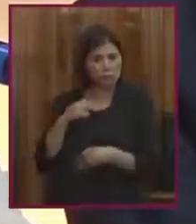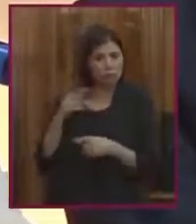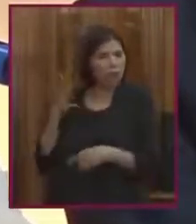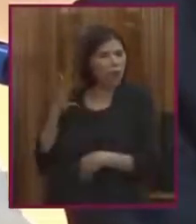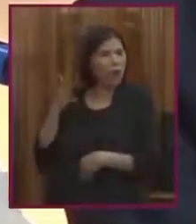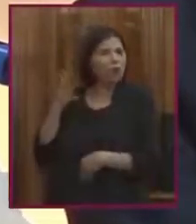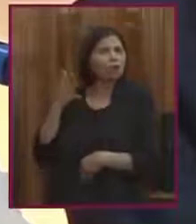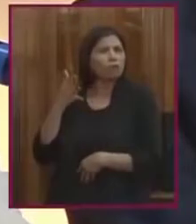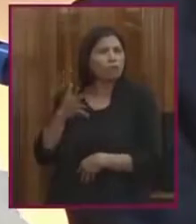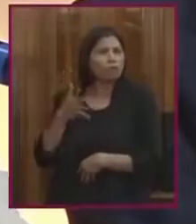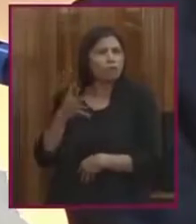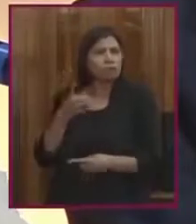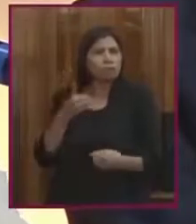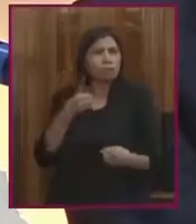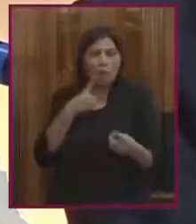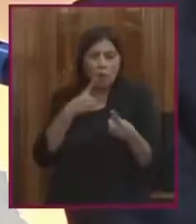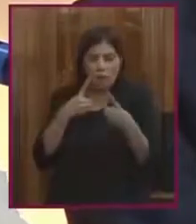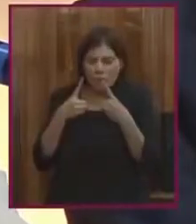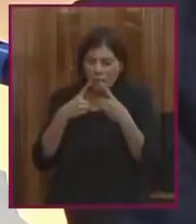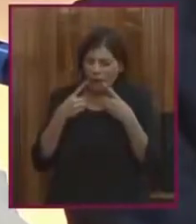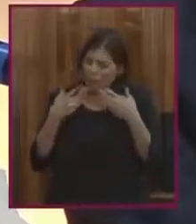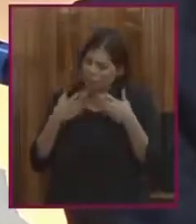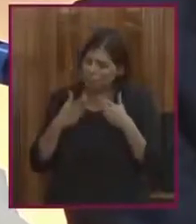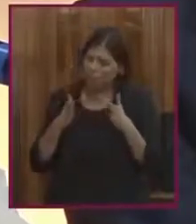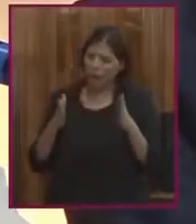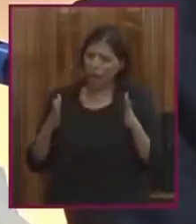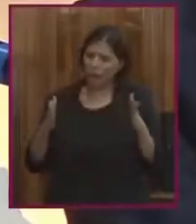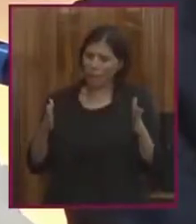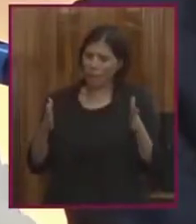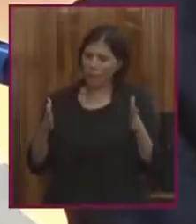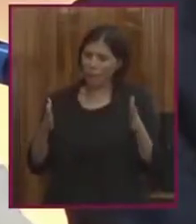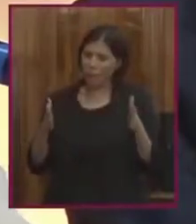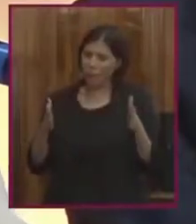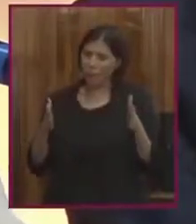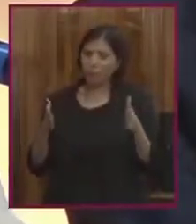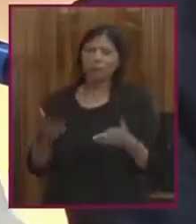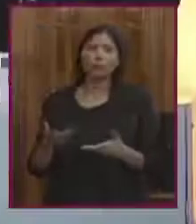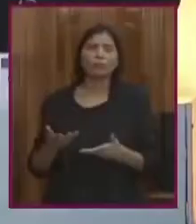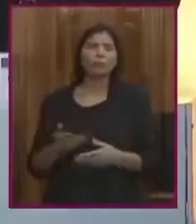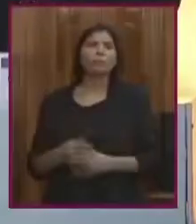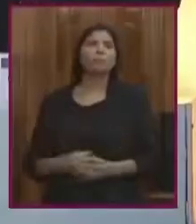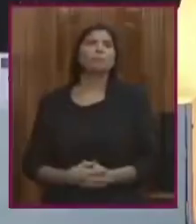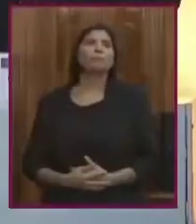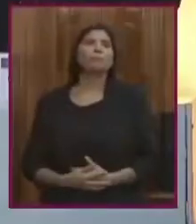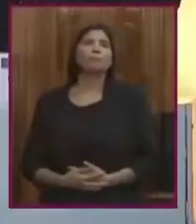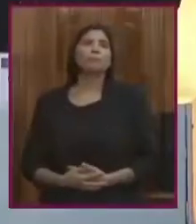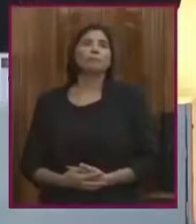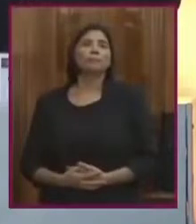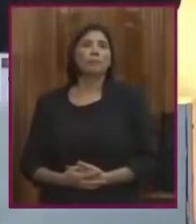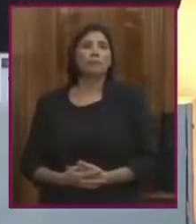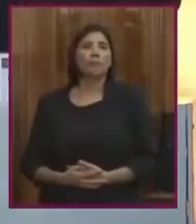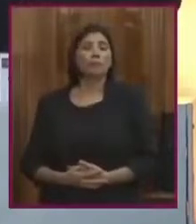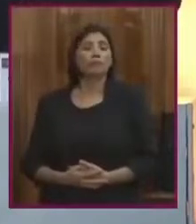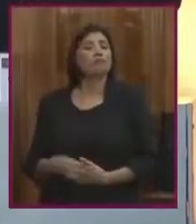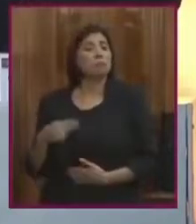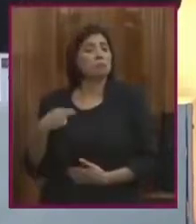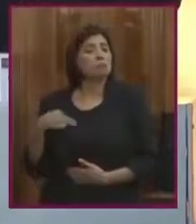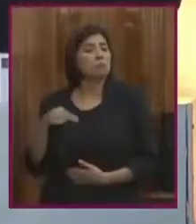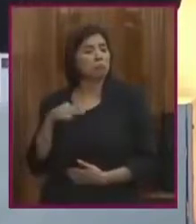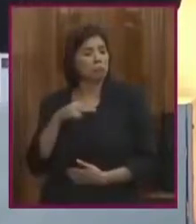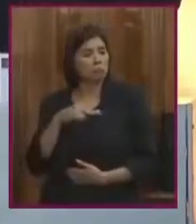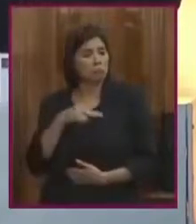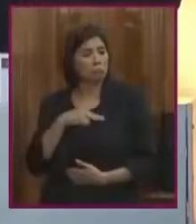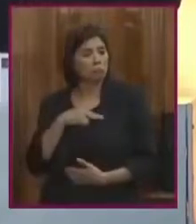a un debate abierto, ¿sí?, con todas esas posiciones. Entonces tendremos